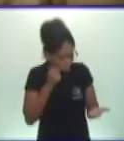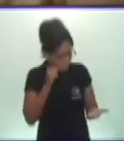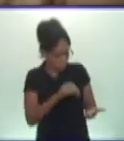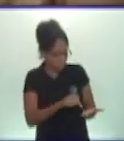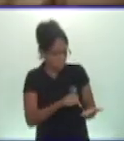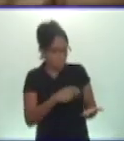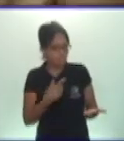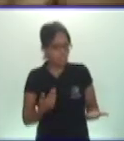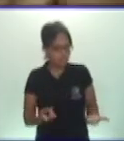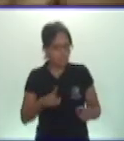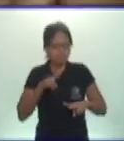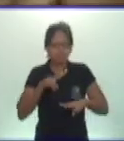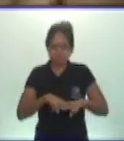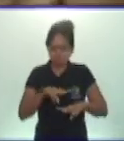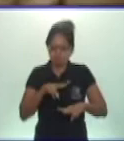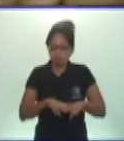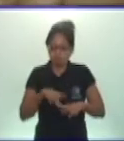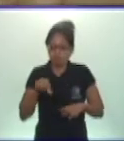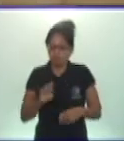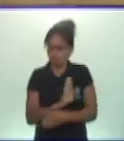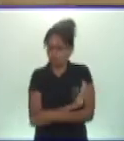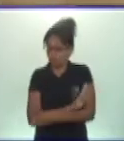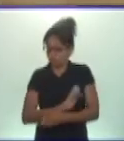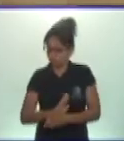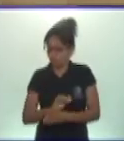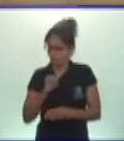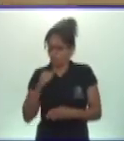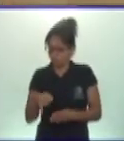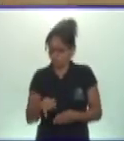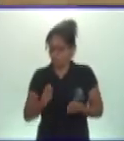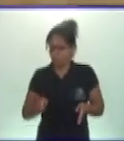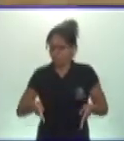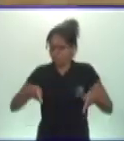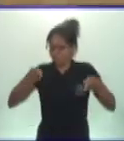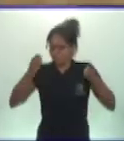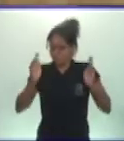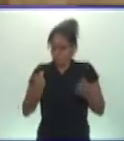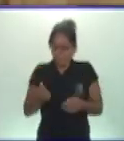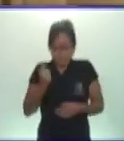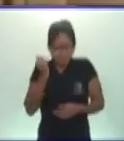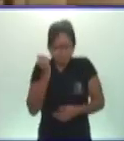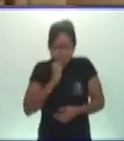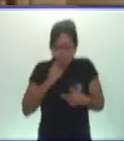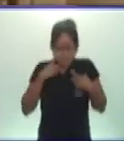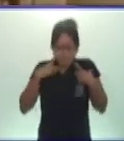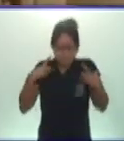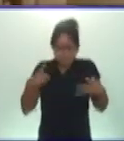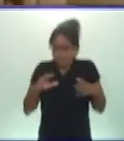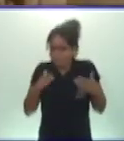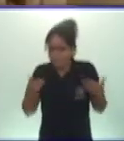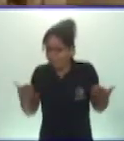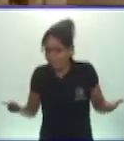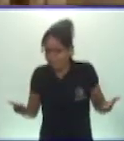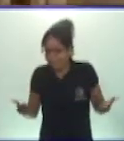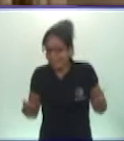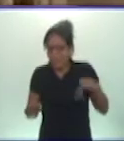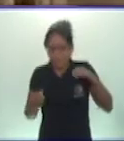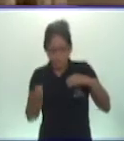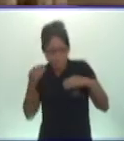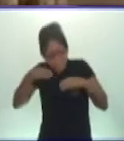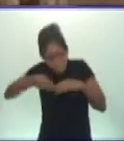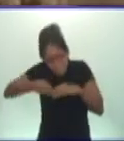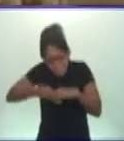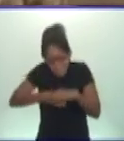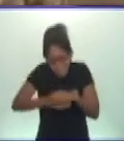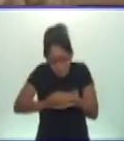la ingeniería civil más importantes de la isla. Era el túnel de la bahía, que sería catalogado como una de las grandes obras